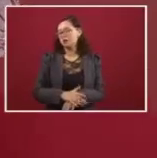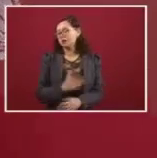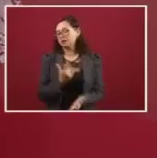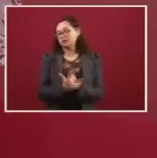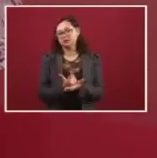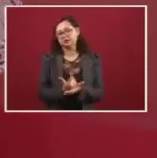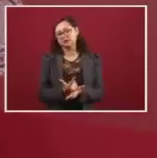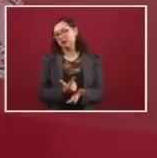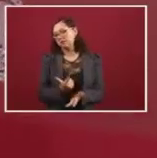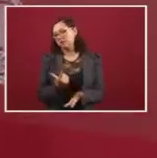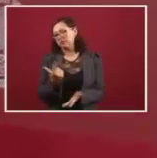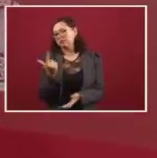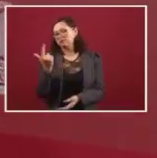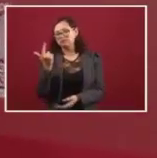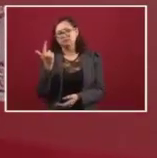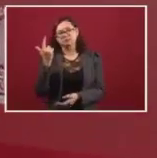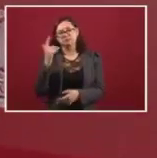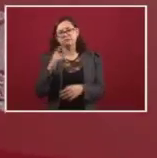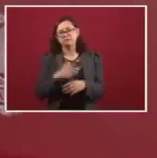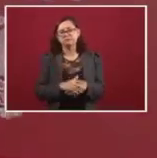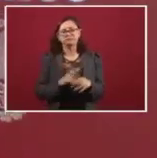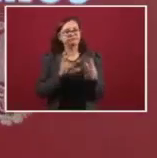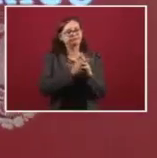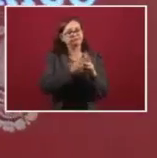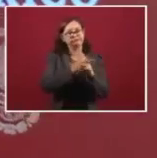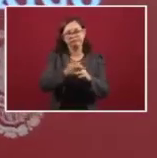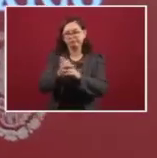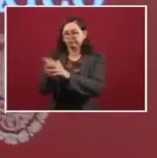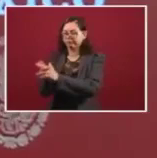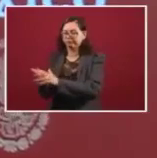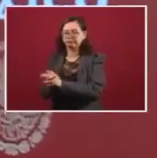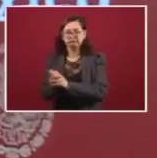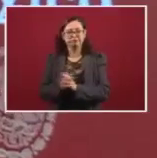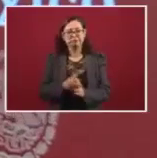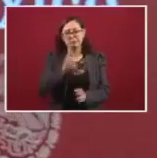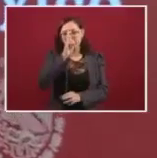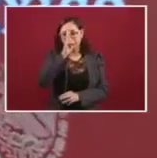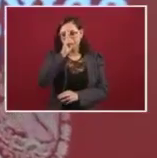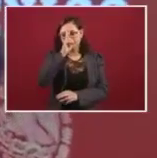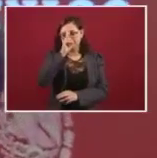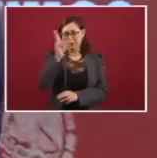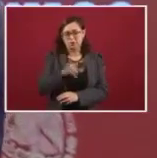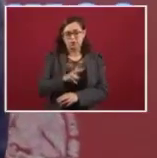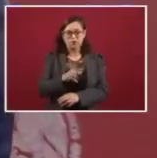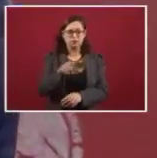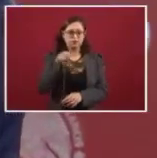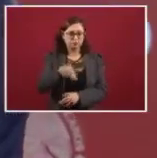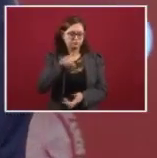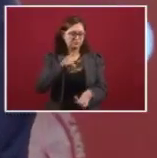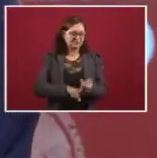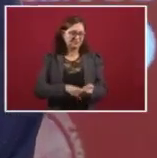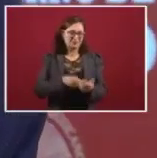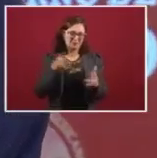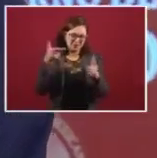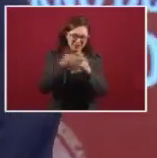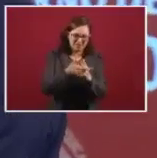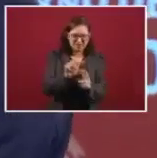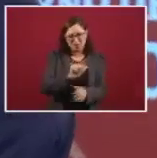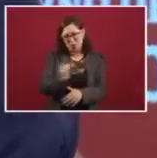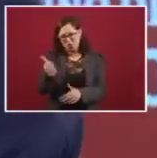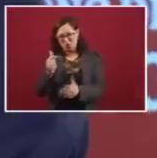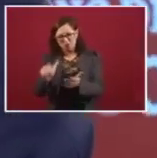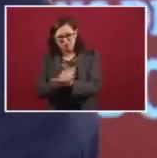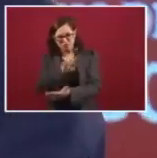el promedio de homicidios, entre otros delitos. O sea,